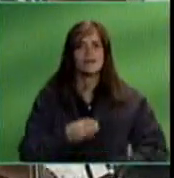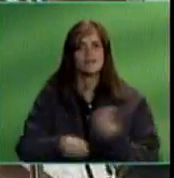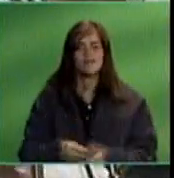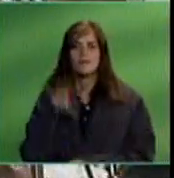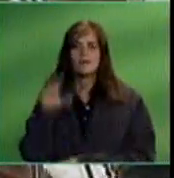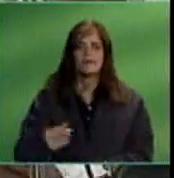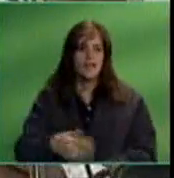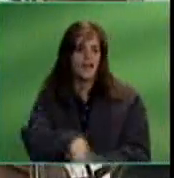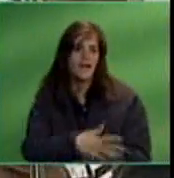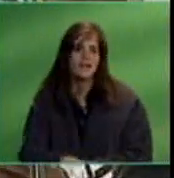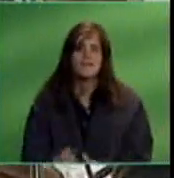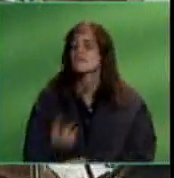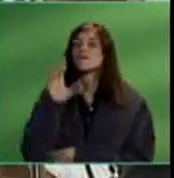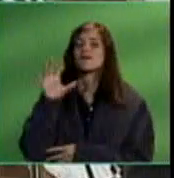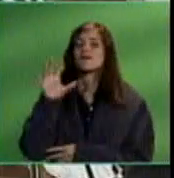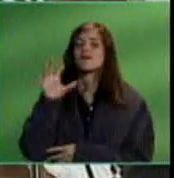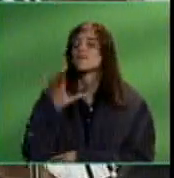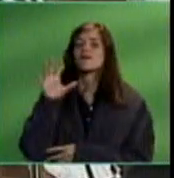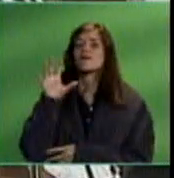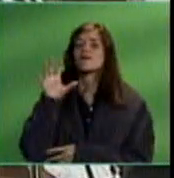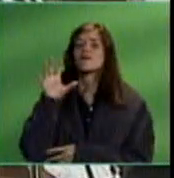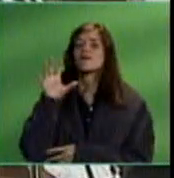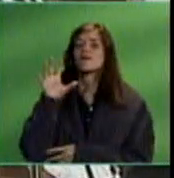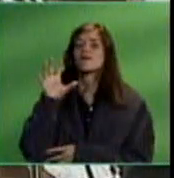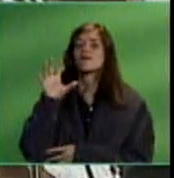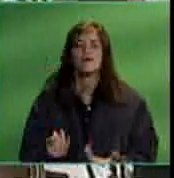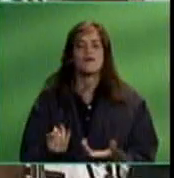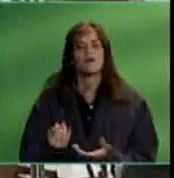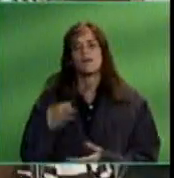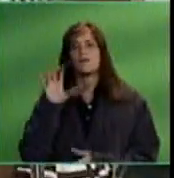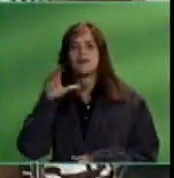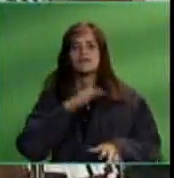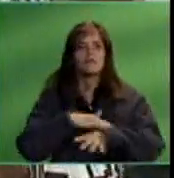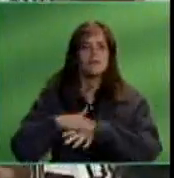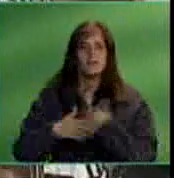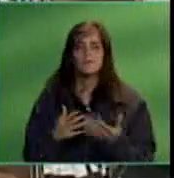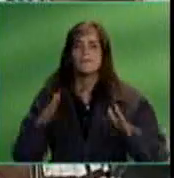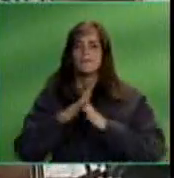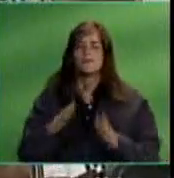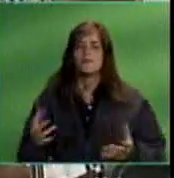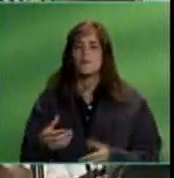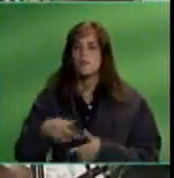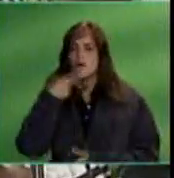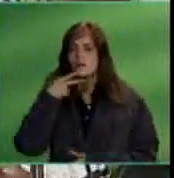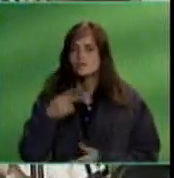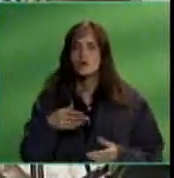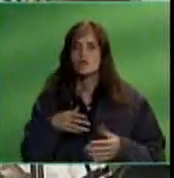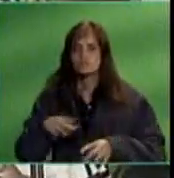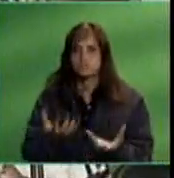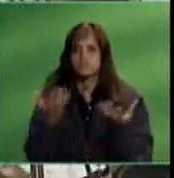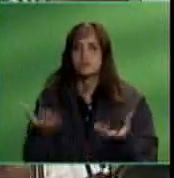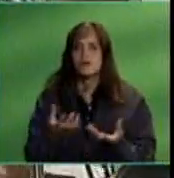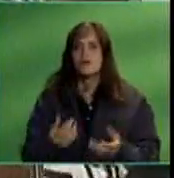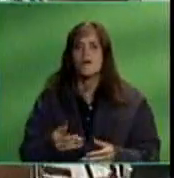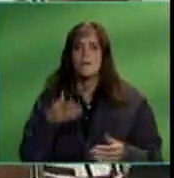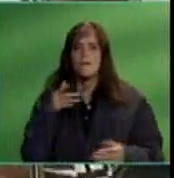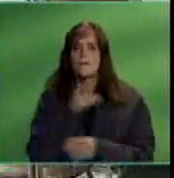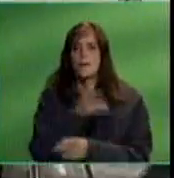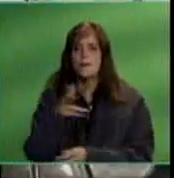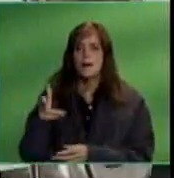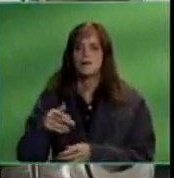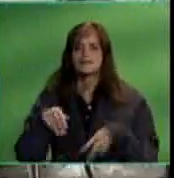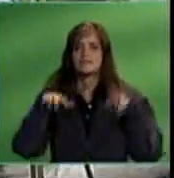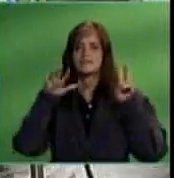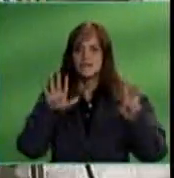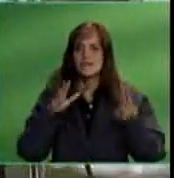país a la calle para llevar al país a quemar c di para l casas del partido para llevar al país a matar siete chavistas que